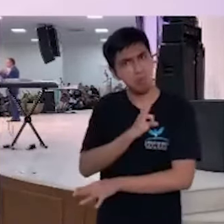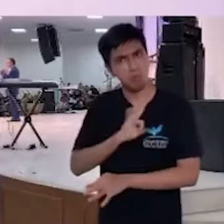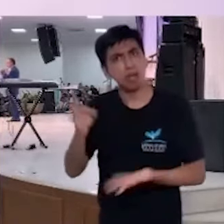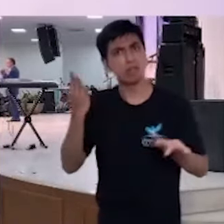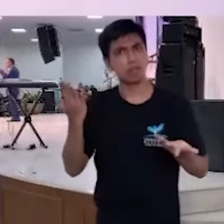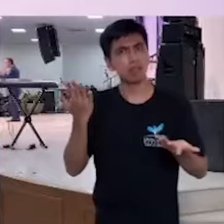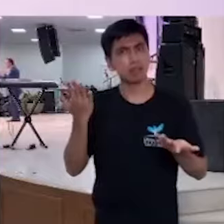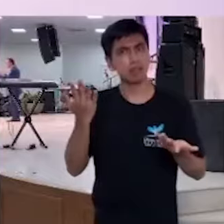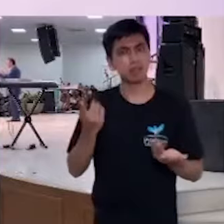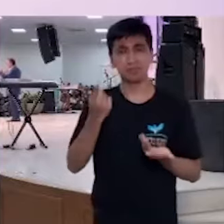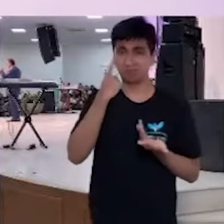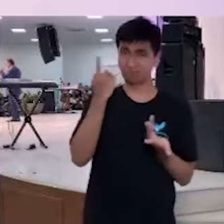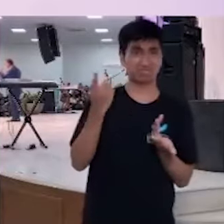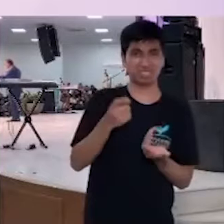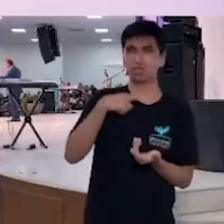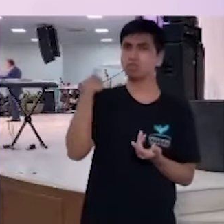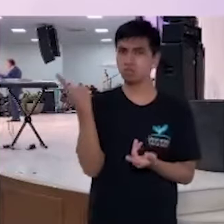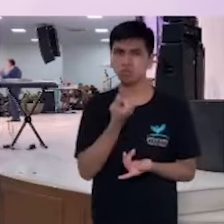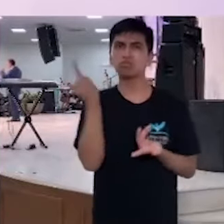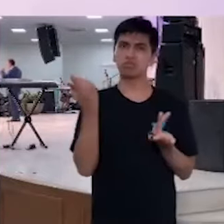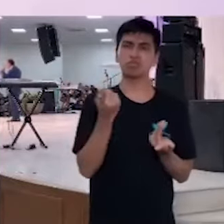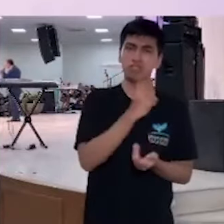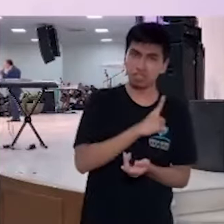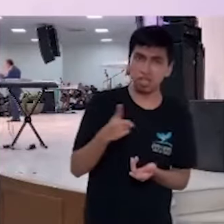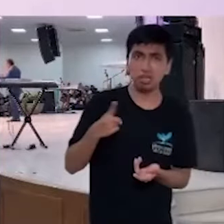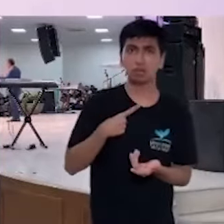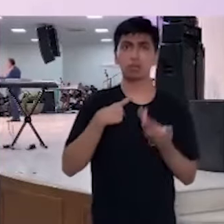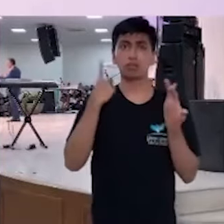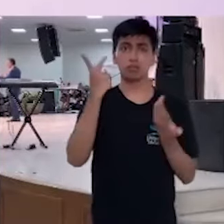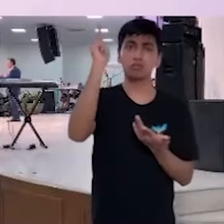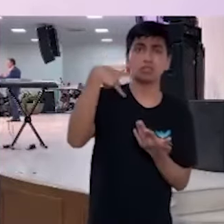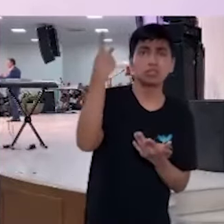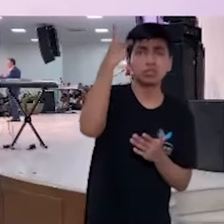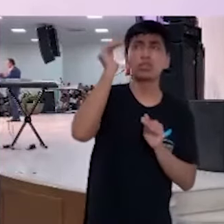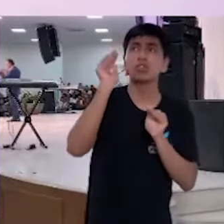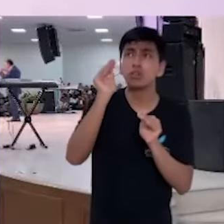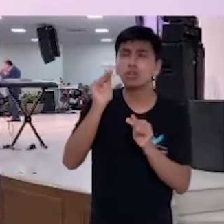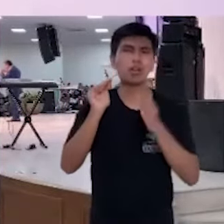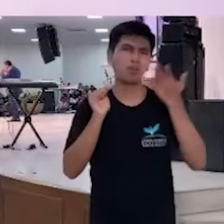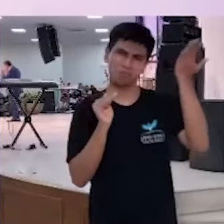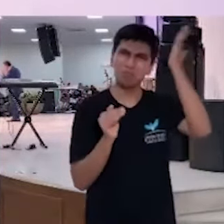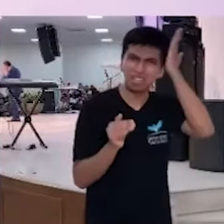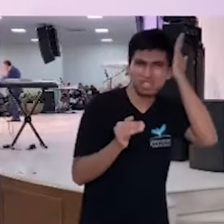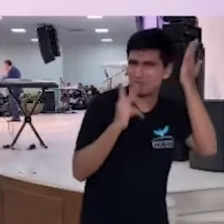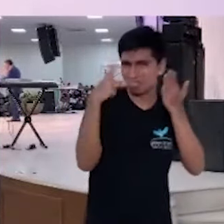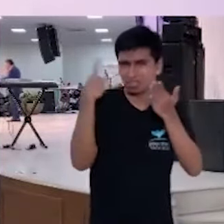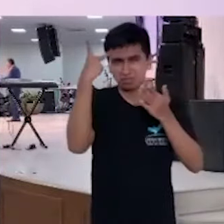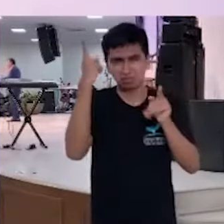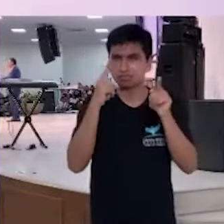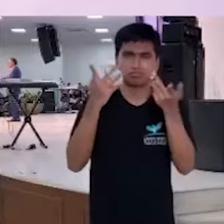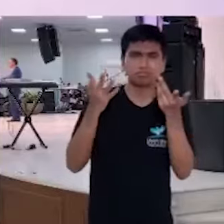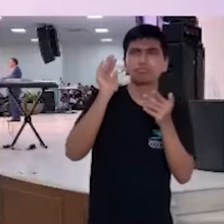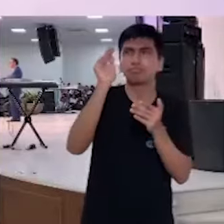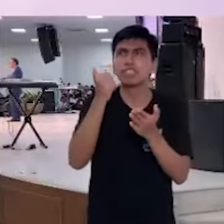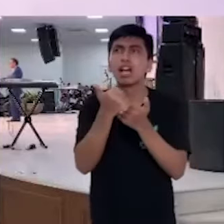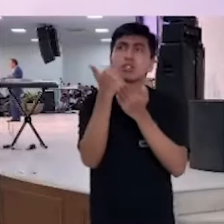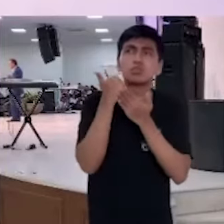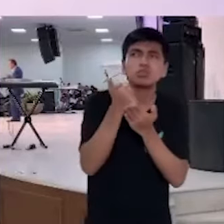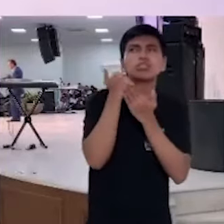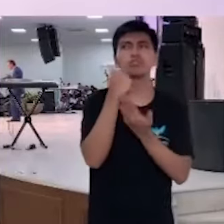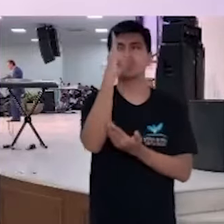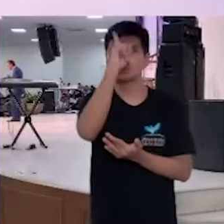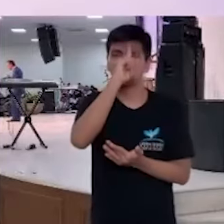cuentas, el pastor ayúdame o dame un consejo, ora por mí. La humildad siempre de aceptar el consejo, la